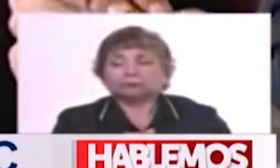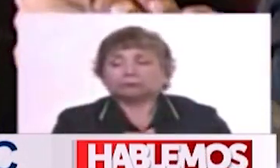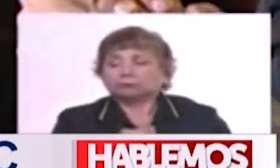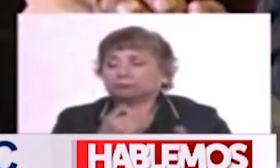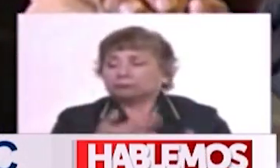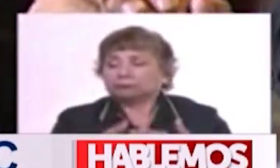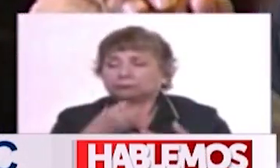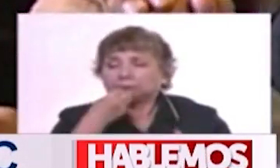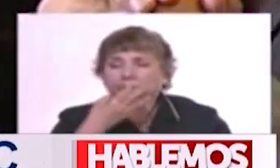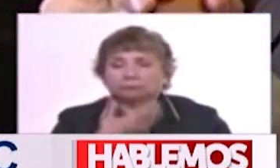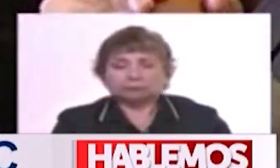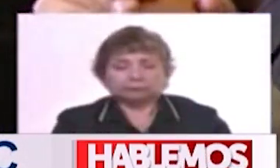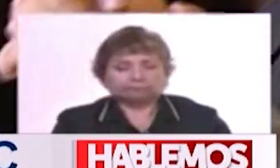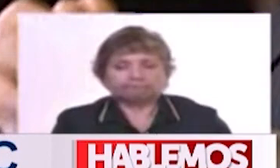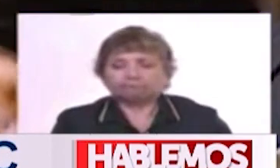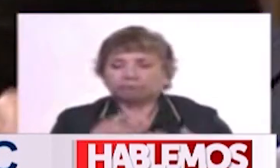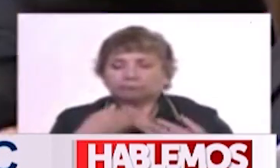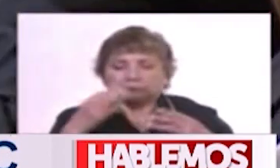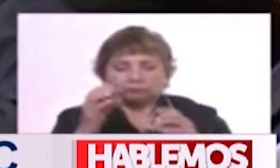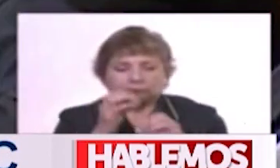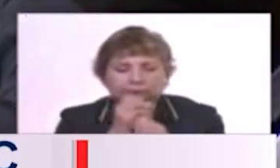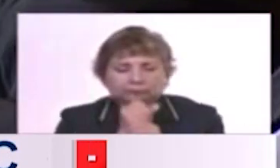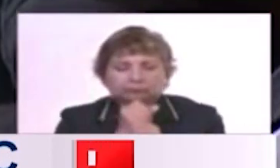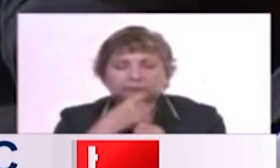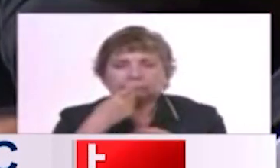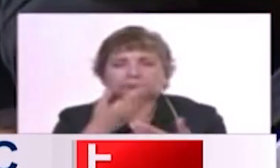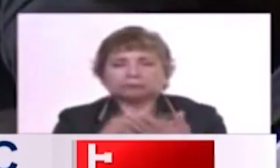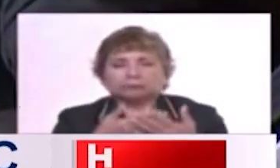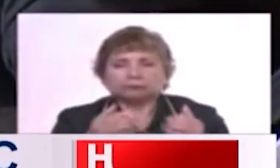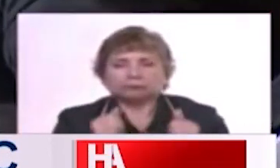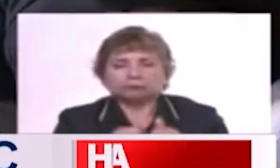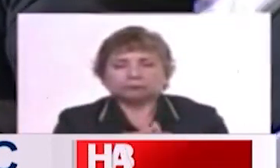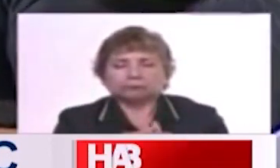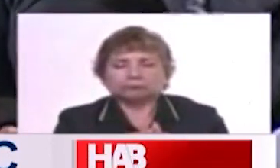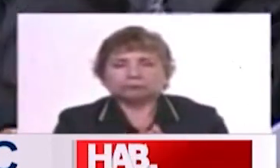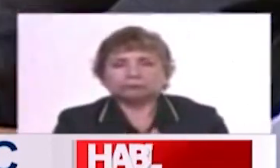Ahora bien, exitosa. Quisiera concluir con lo siguiente.